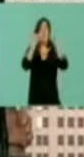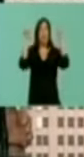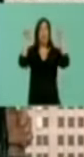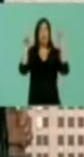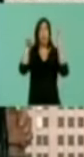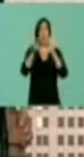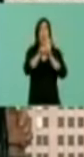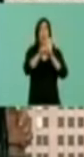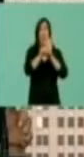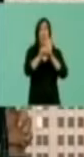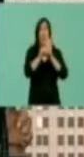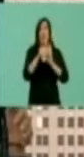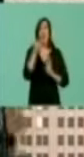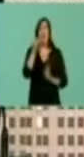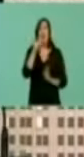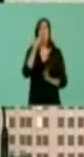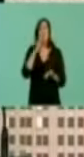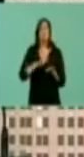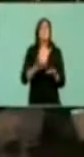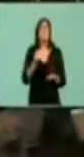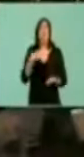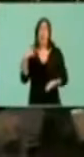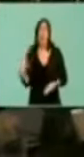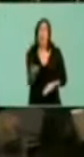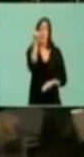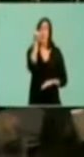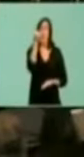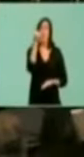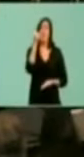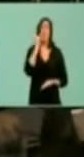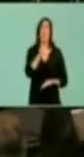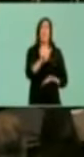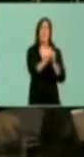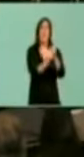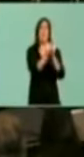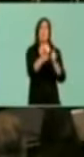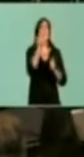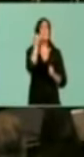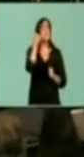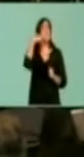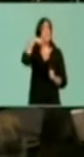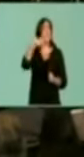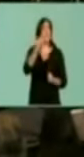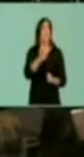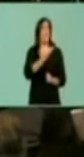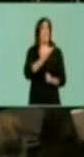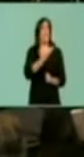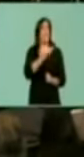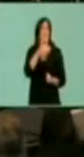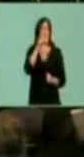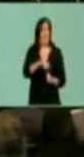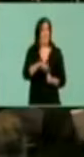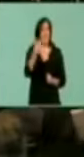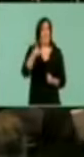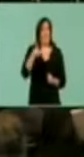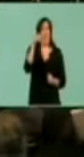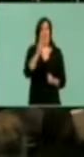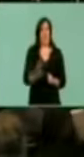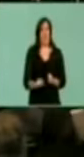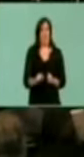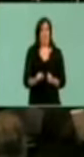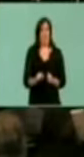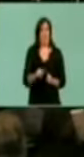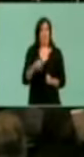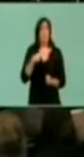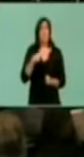habla y que es precisamente de la recuperación de la soberanía hidrocarburífera de la República Argentina.